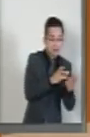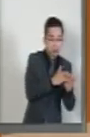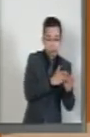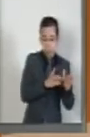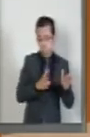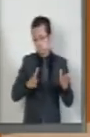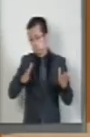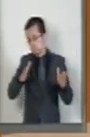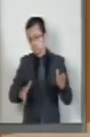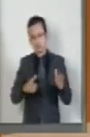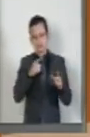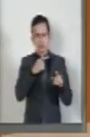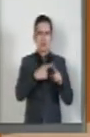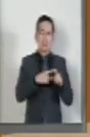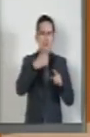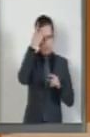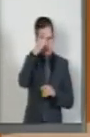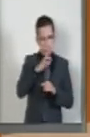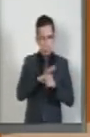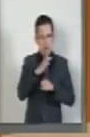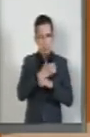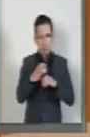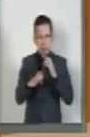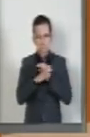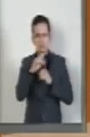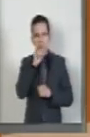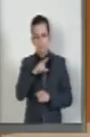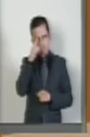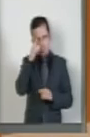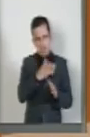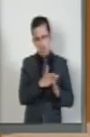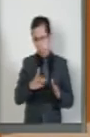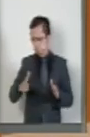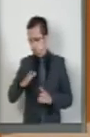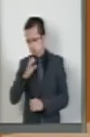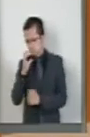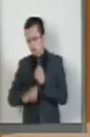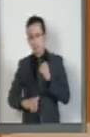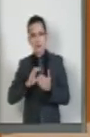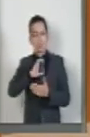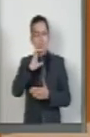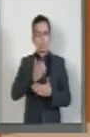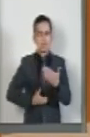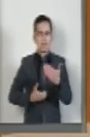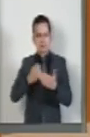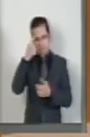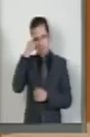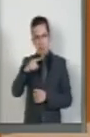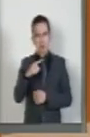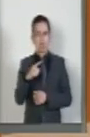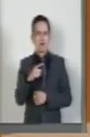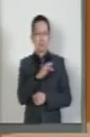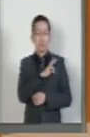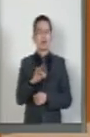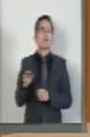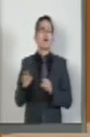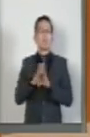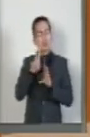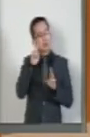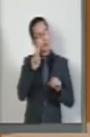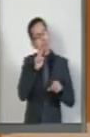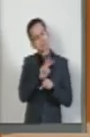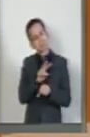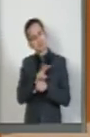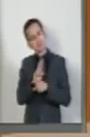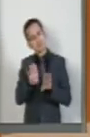declaración patrimonial y una declaración de conclusión de contrato para revisar la evolución